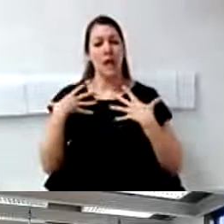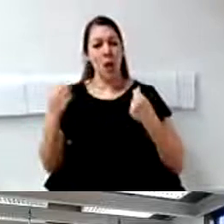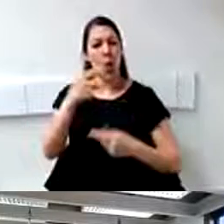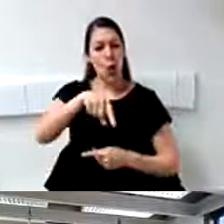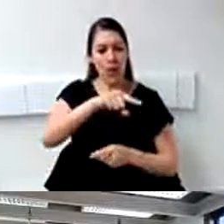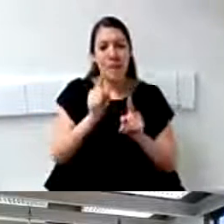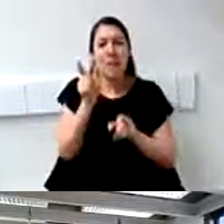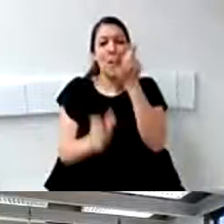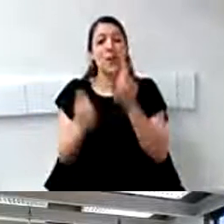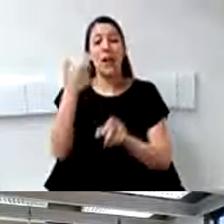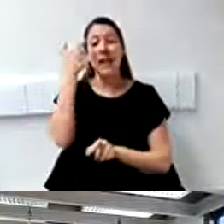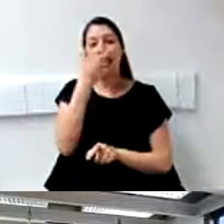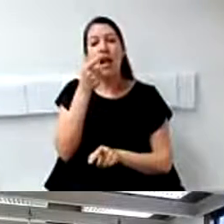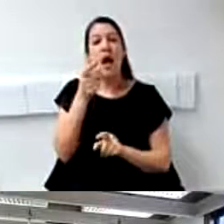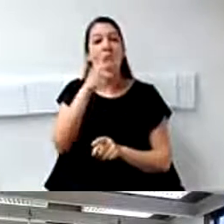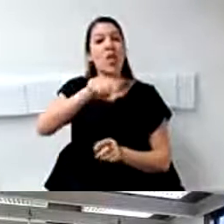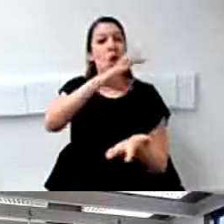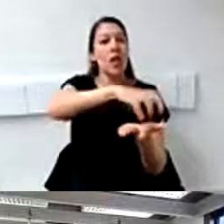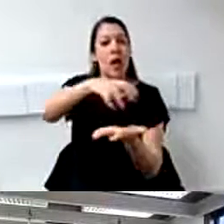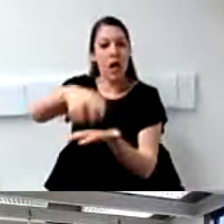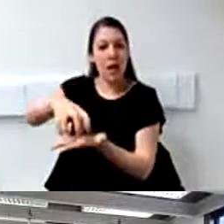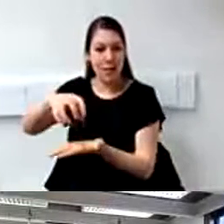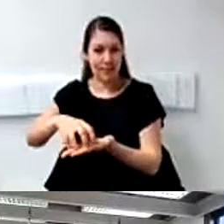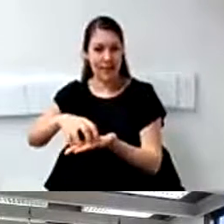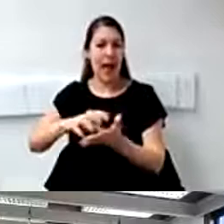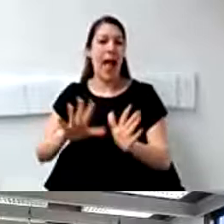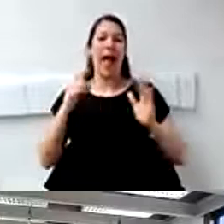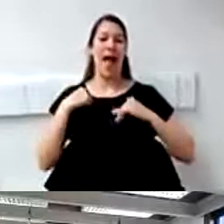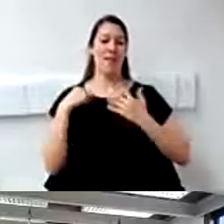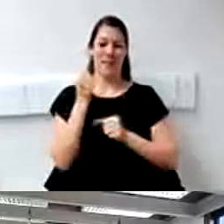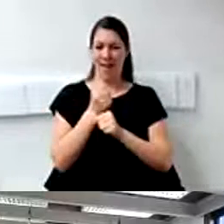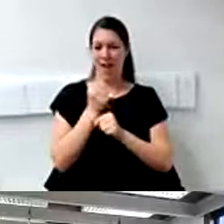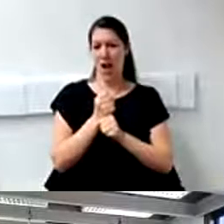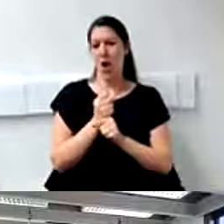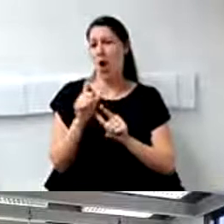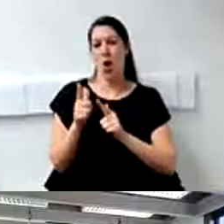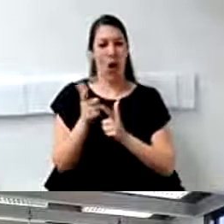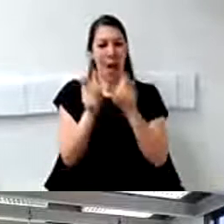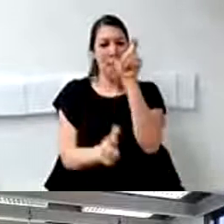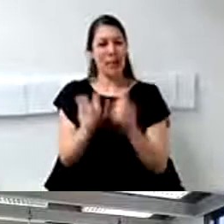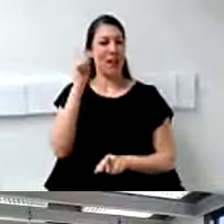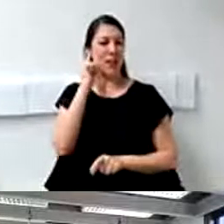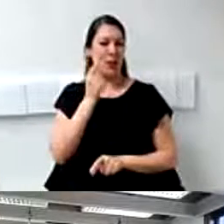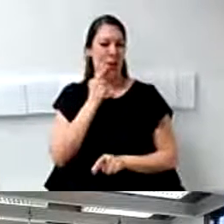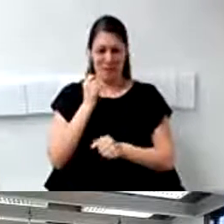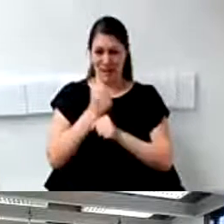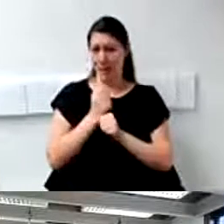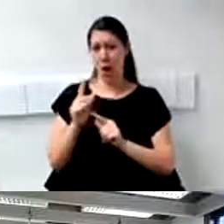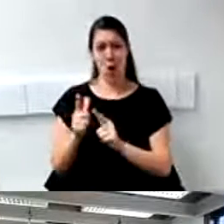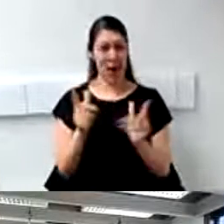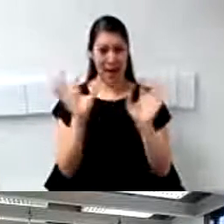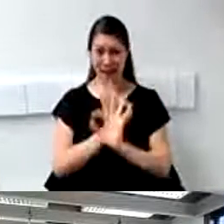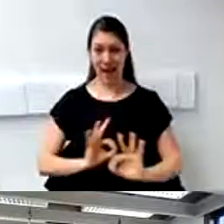En mi institución no hay nadie que se atienda que tenga dificultades auditivas.